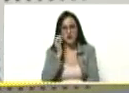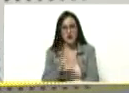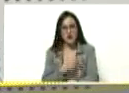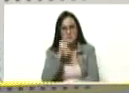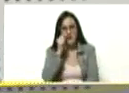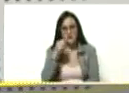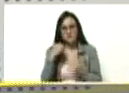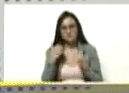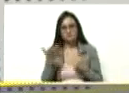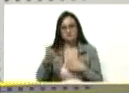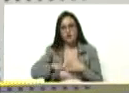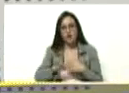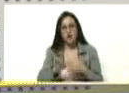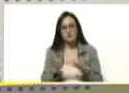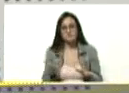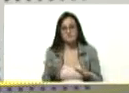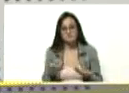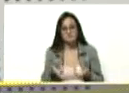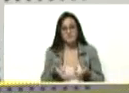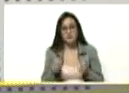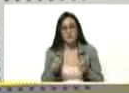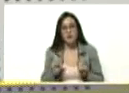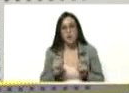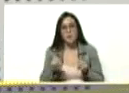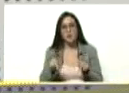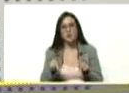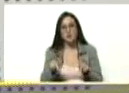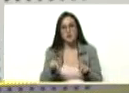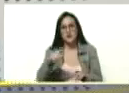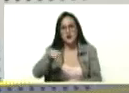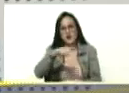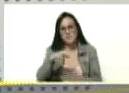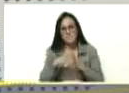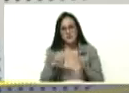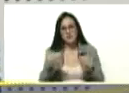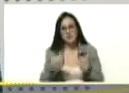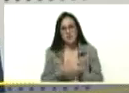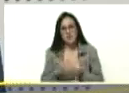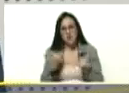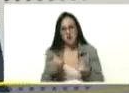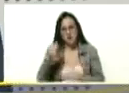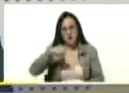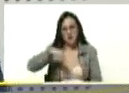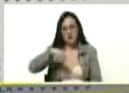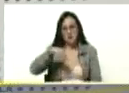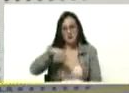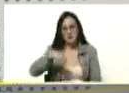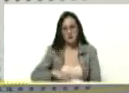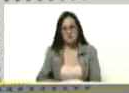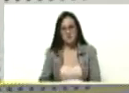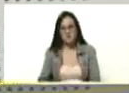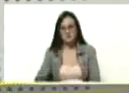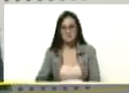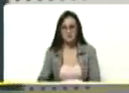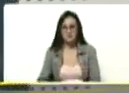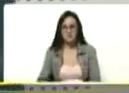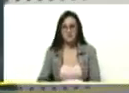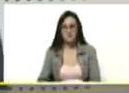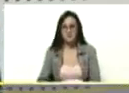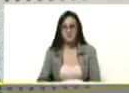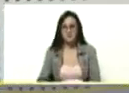perdido sus vidas para permitirnos esta oportunidad increíble, esta ocasión de estar aquí hoy. And we owe it to current and future